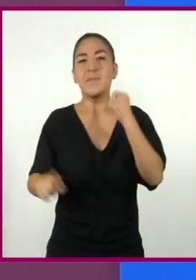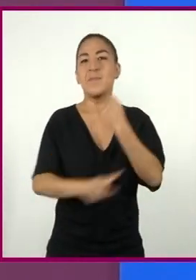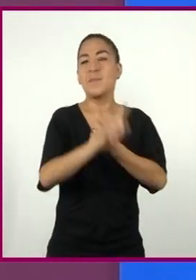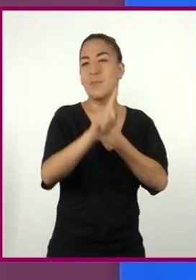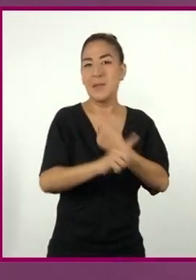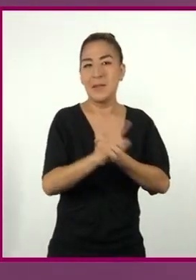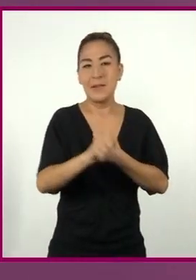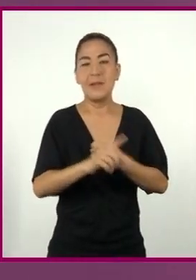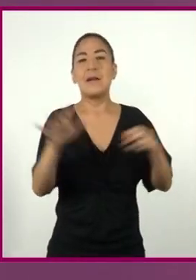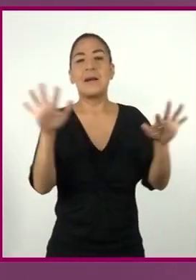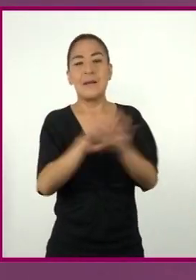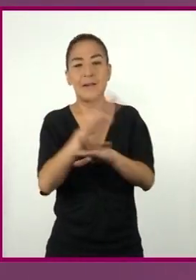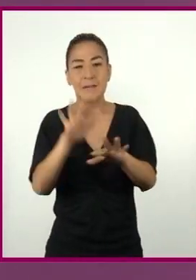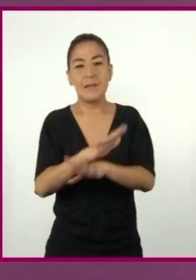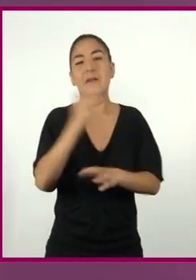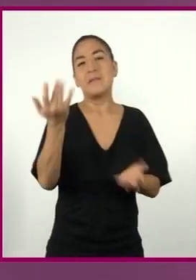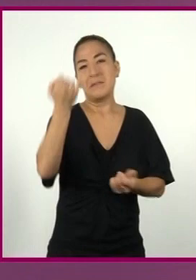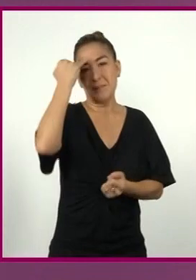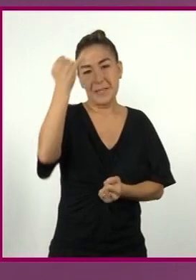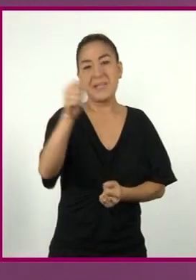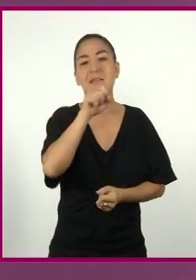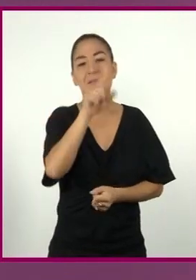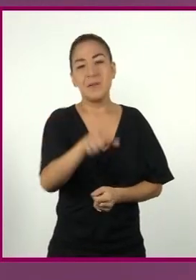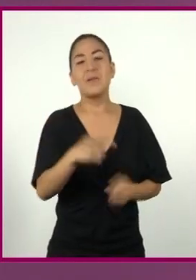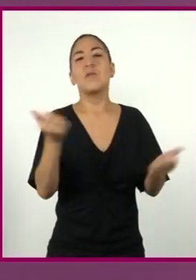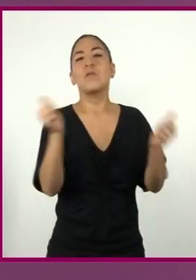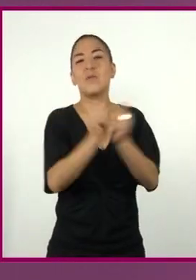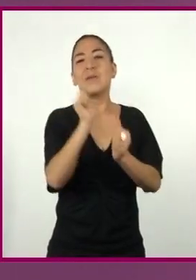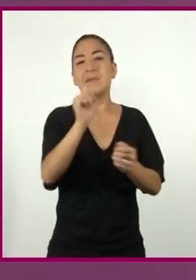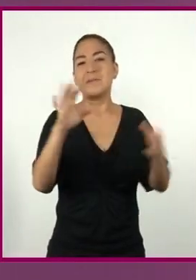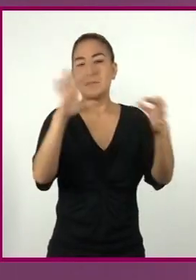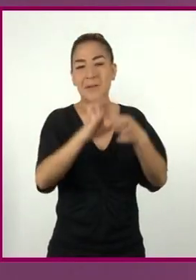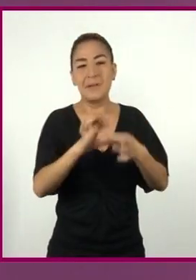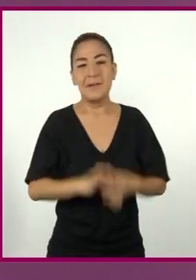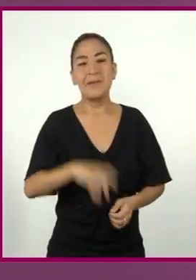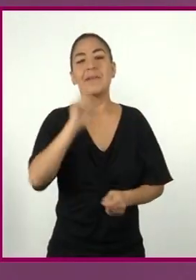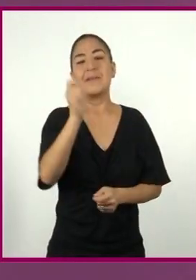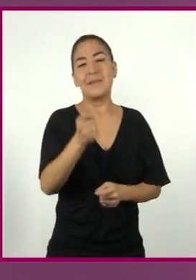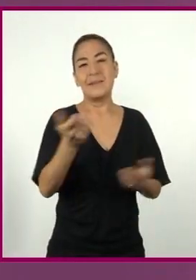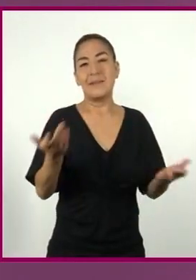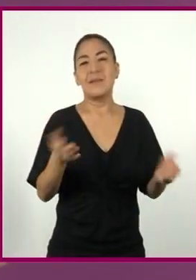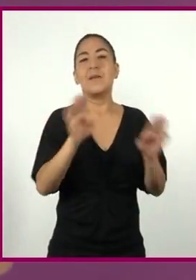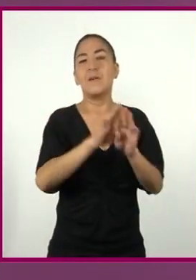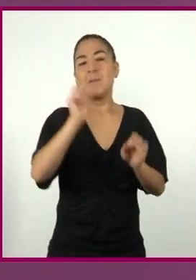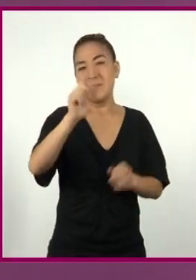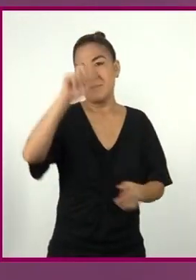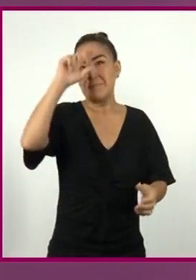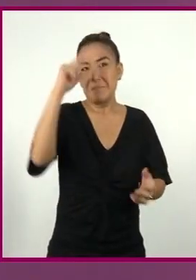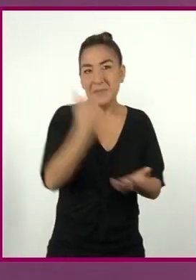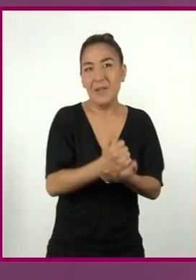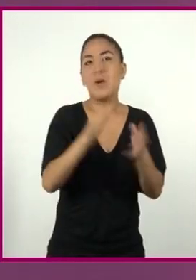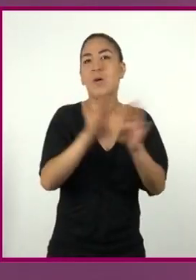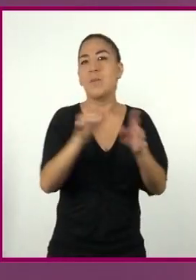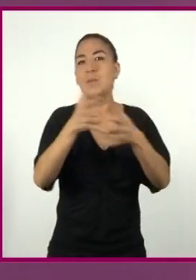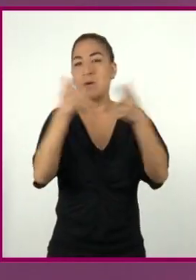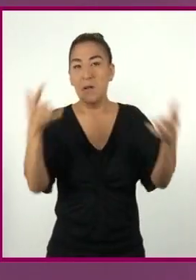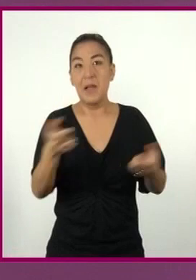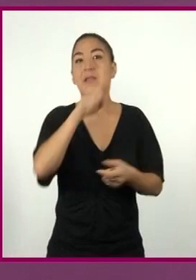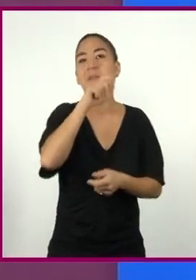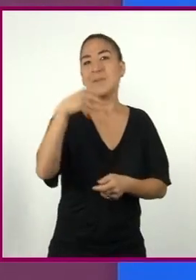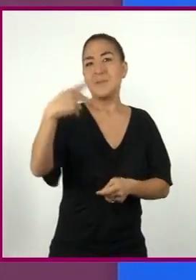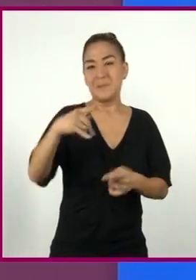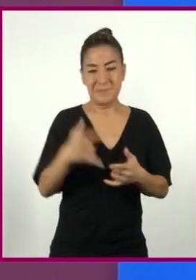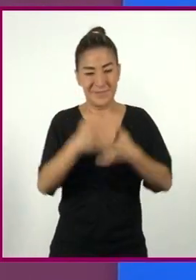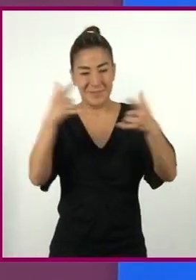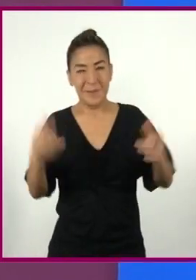situaciones, cambios e ideologías con respecto a personajes que han dejado huella o que están escribiendo su propia